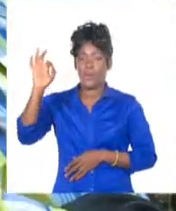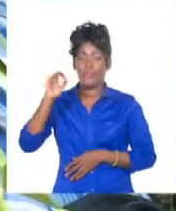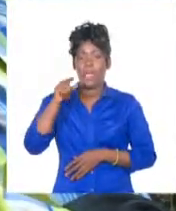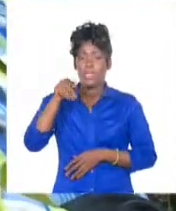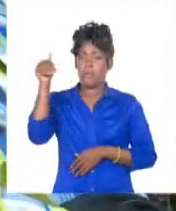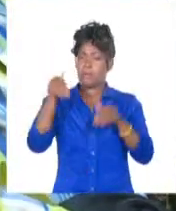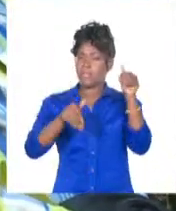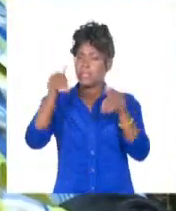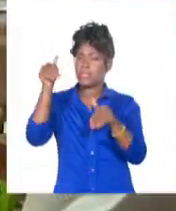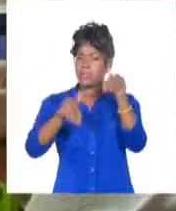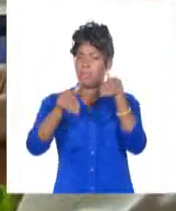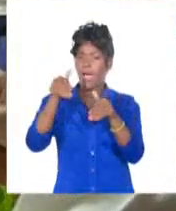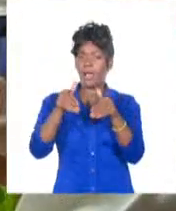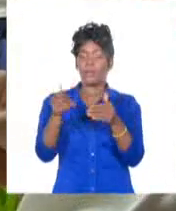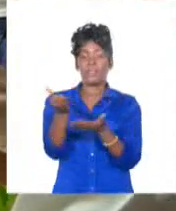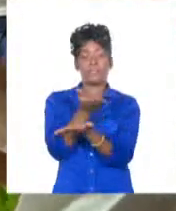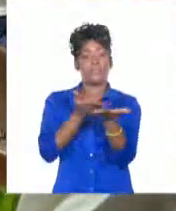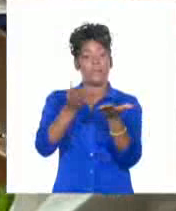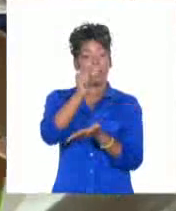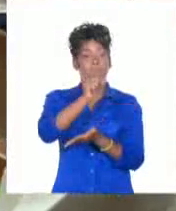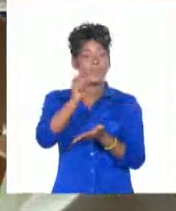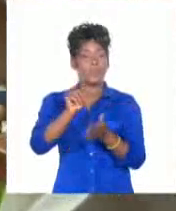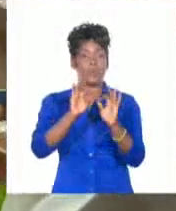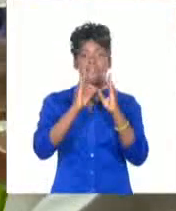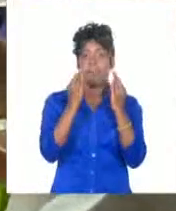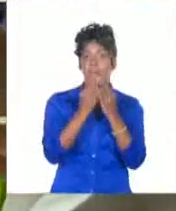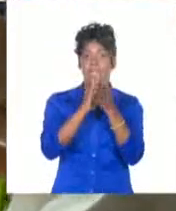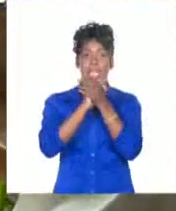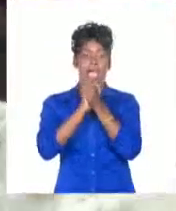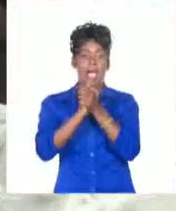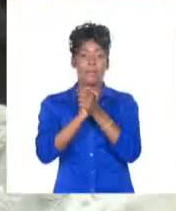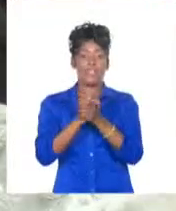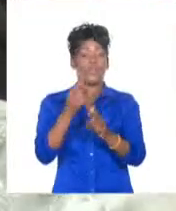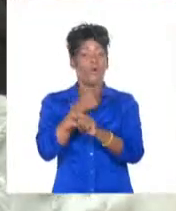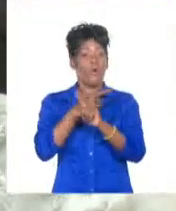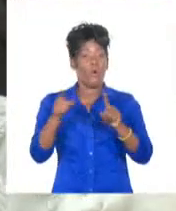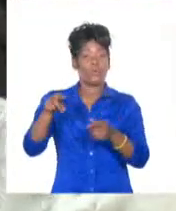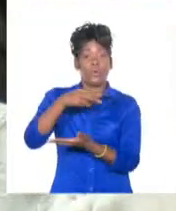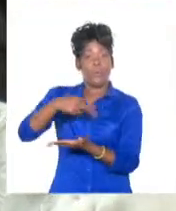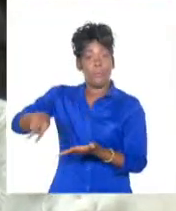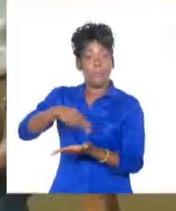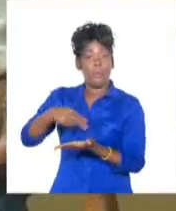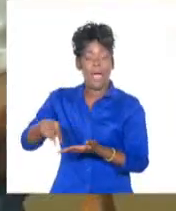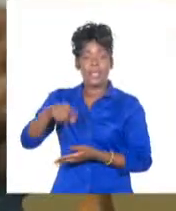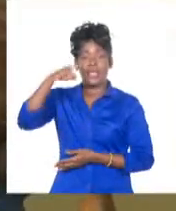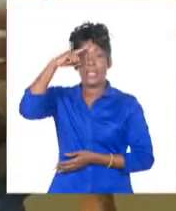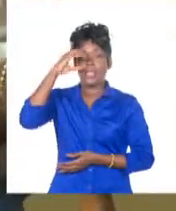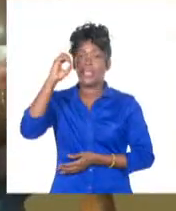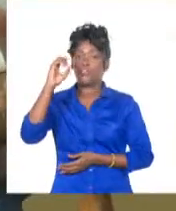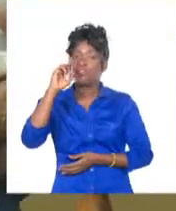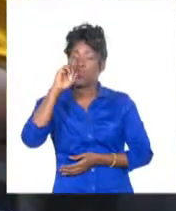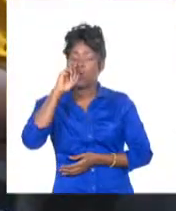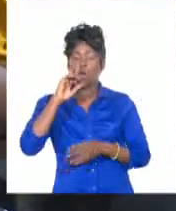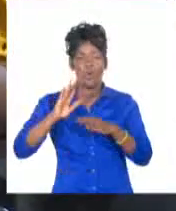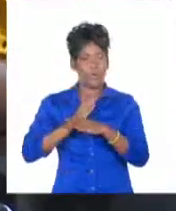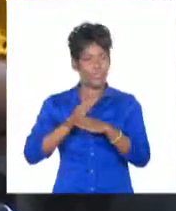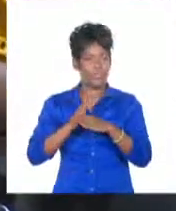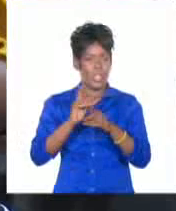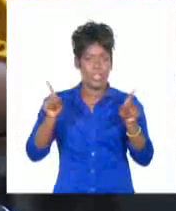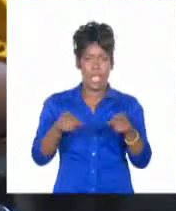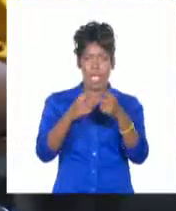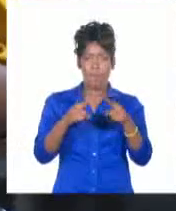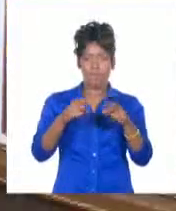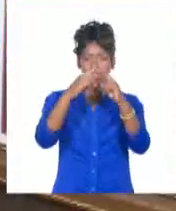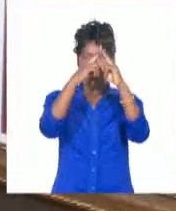la trayectoria del artista, con referencias a temas como Fue mi reloj, La escoba barrendera, Se muere de sed la tía, entre